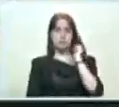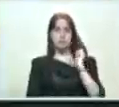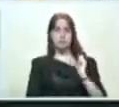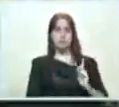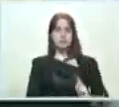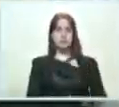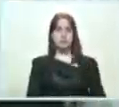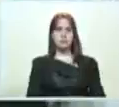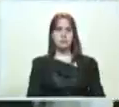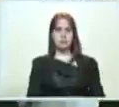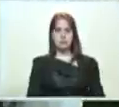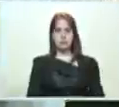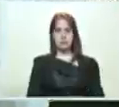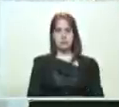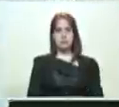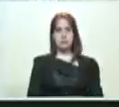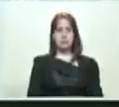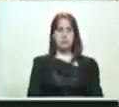Gracias.